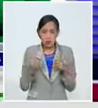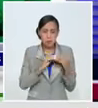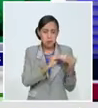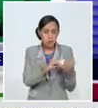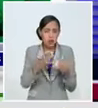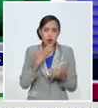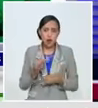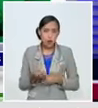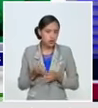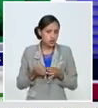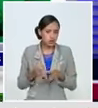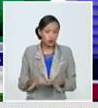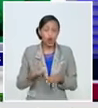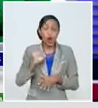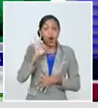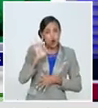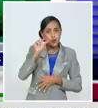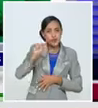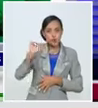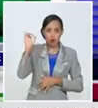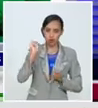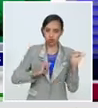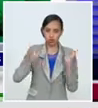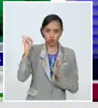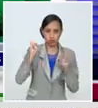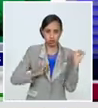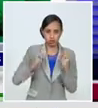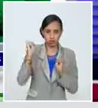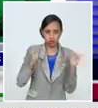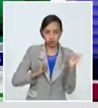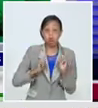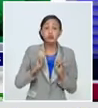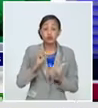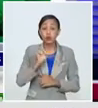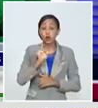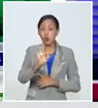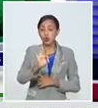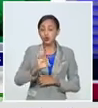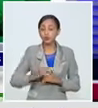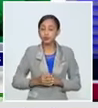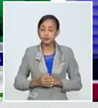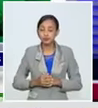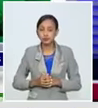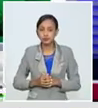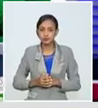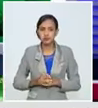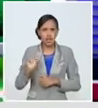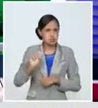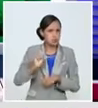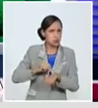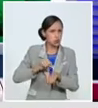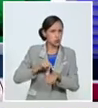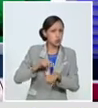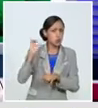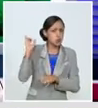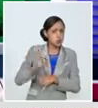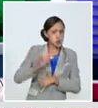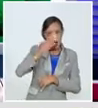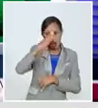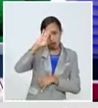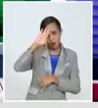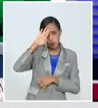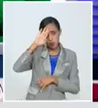Y 8 importados, 8 viajeros que arribaron recientemente a Cuba y se hizo